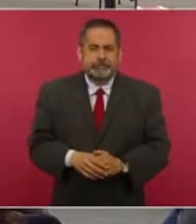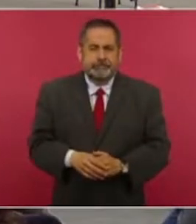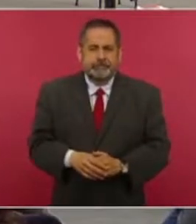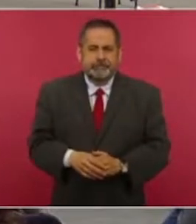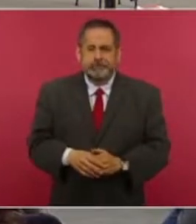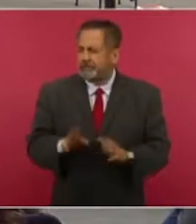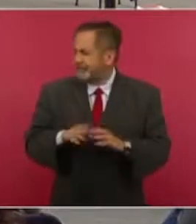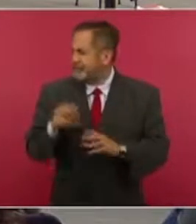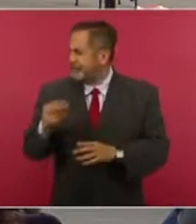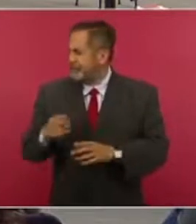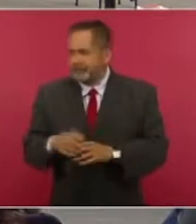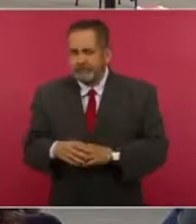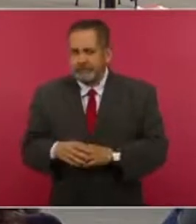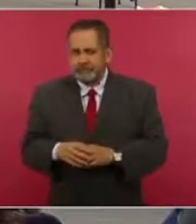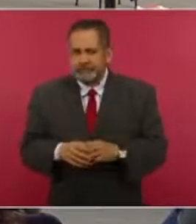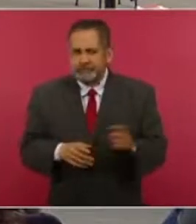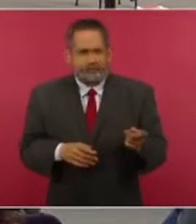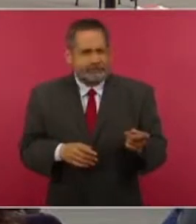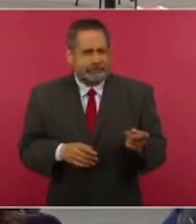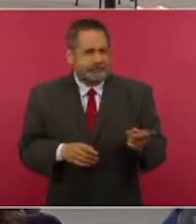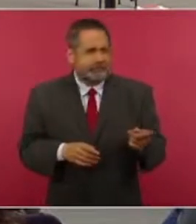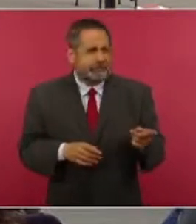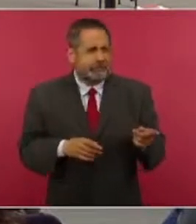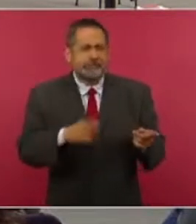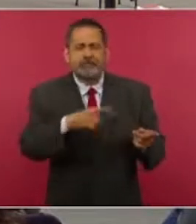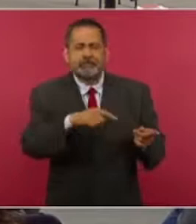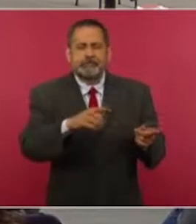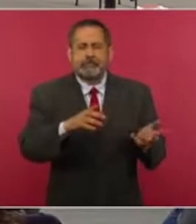¿Cómo es? Qué fácil es.